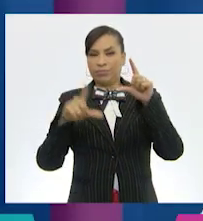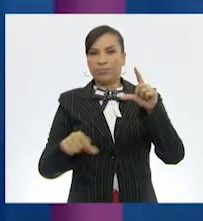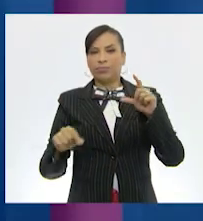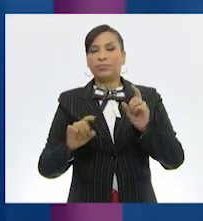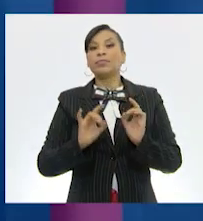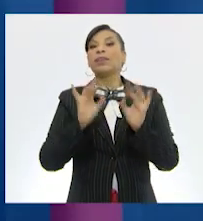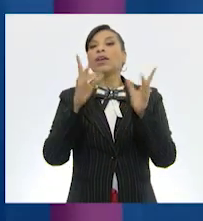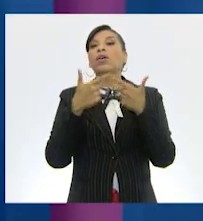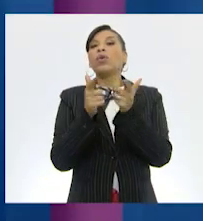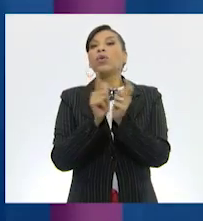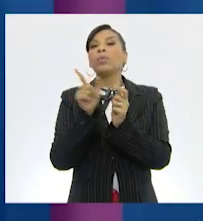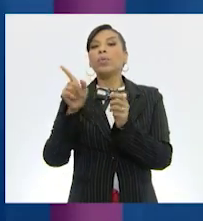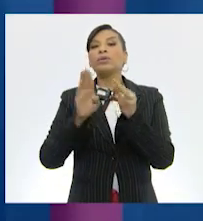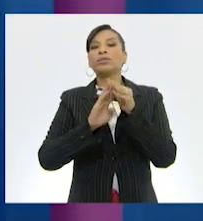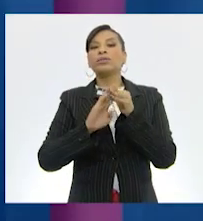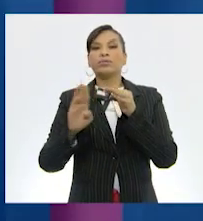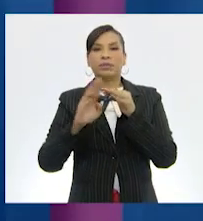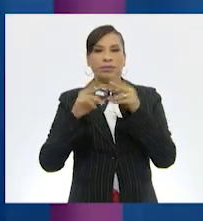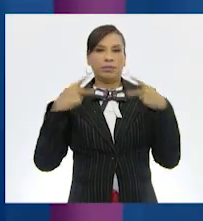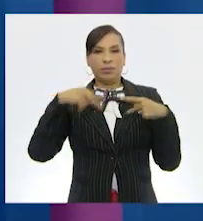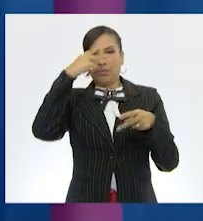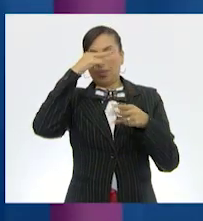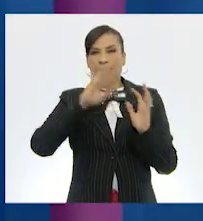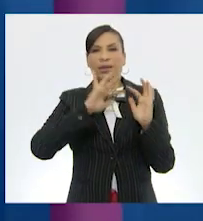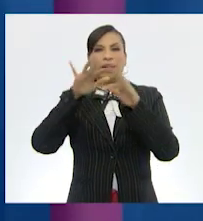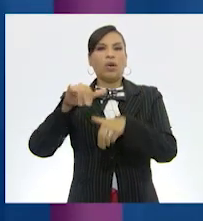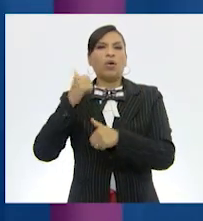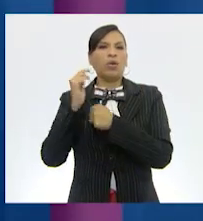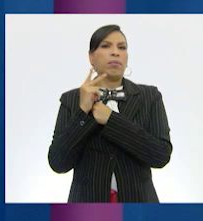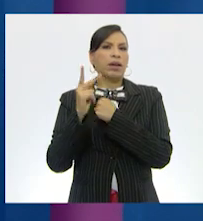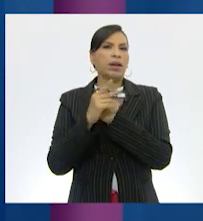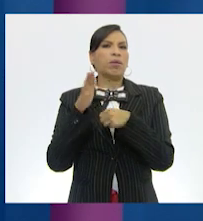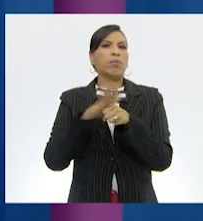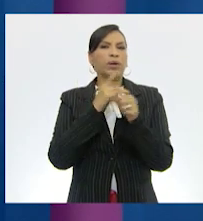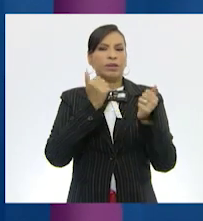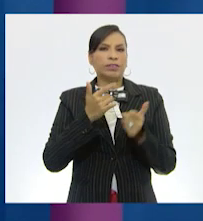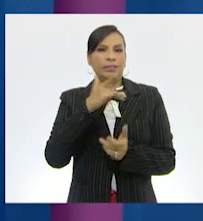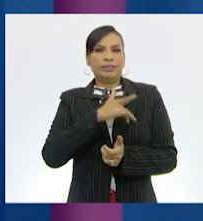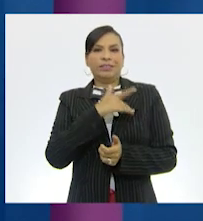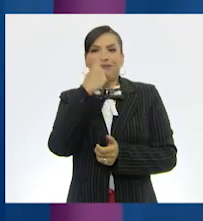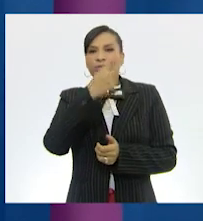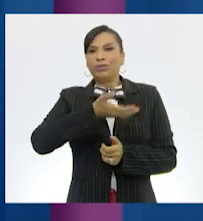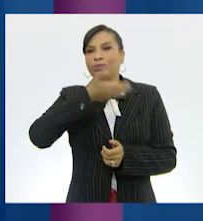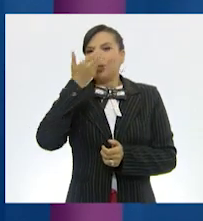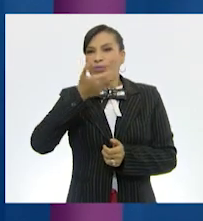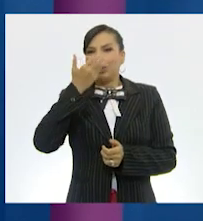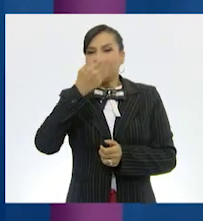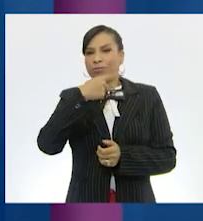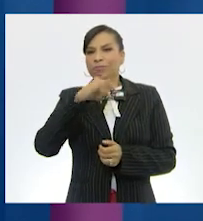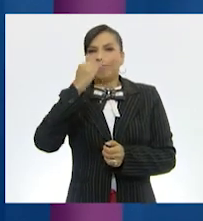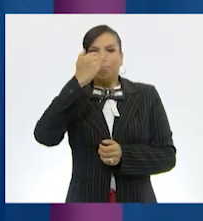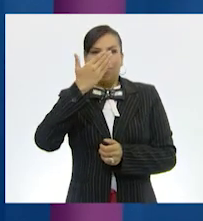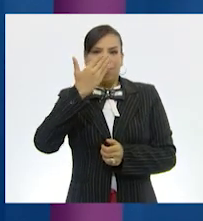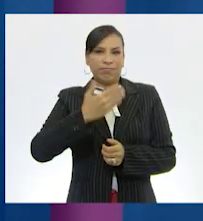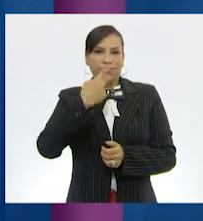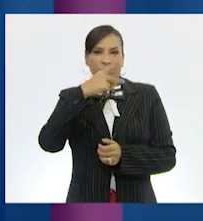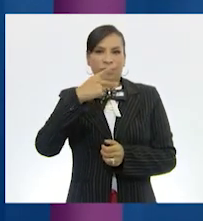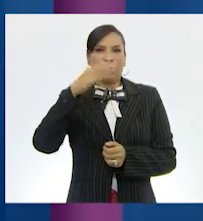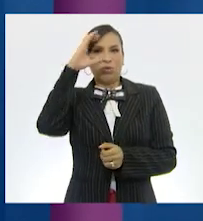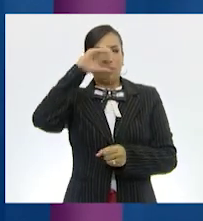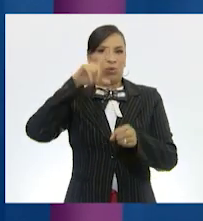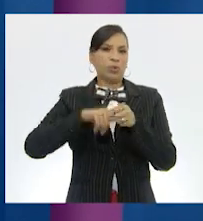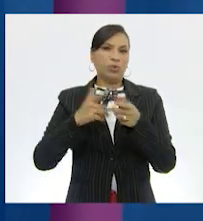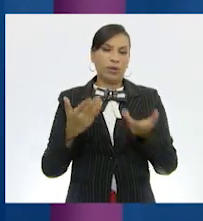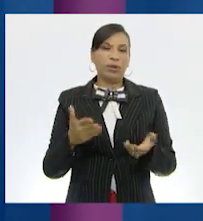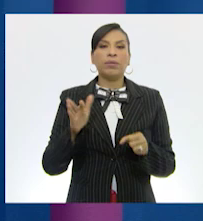sucede cuando grupos migrantes de mexicanos van a otros países porque llevan consigo rasgos propios de su identidad cultural. Así